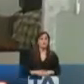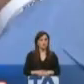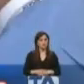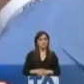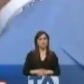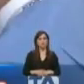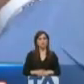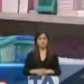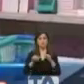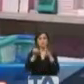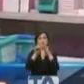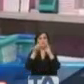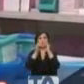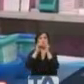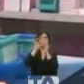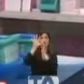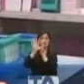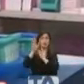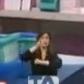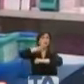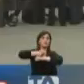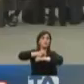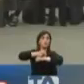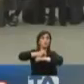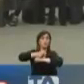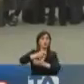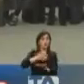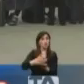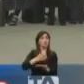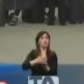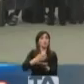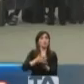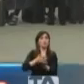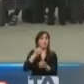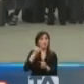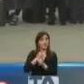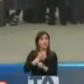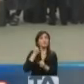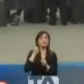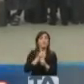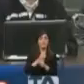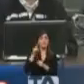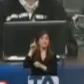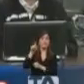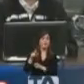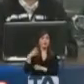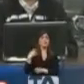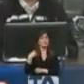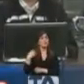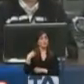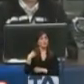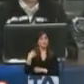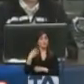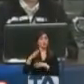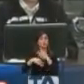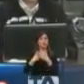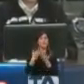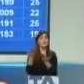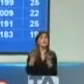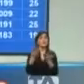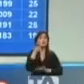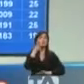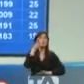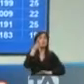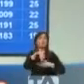y según reza el artículo 5 del decreto, durante la suspensión de las jornadas de trabajo se deberá garantizar la provisión de los servicios